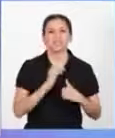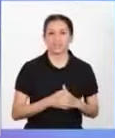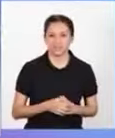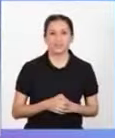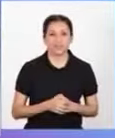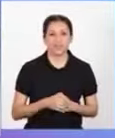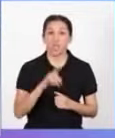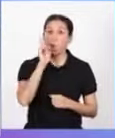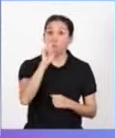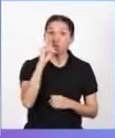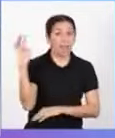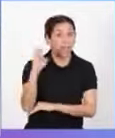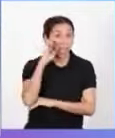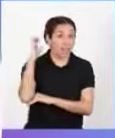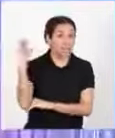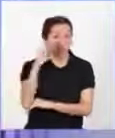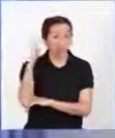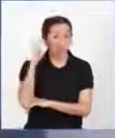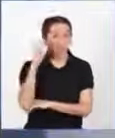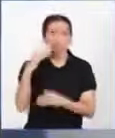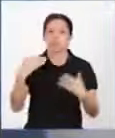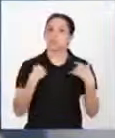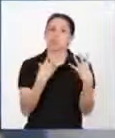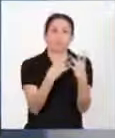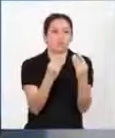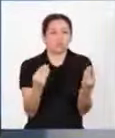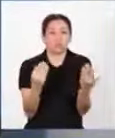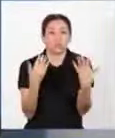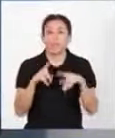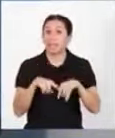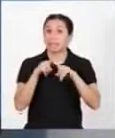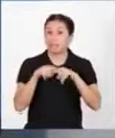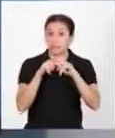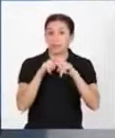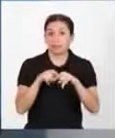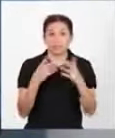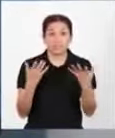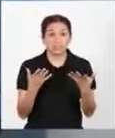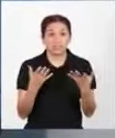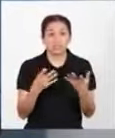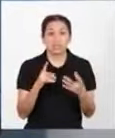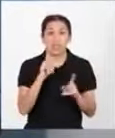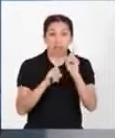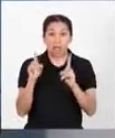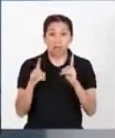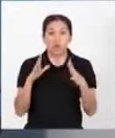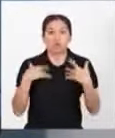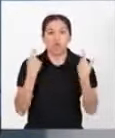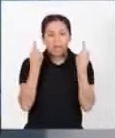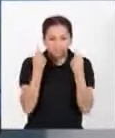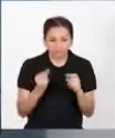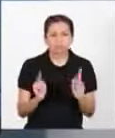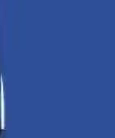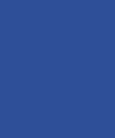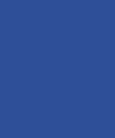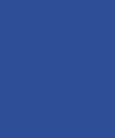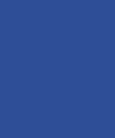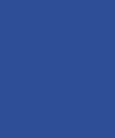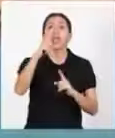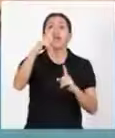¡Por supuesto! En una emergencia, hay muchas probabilidades de que alguien salga